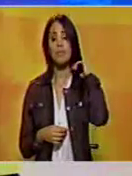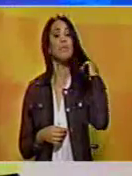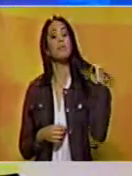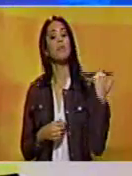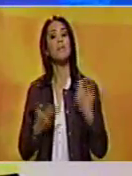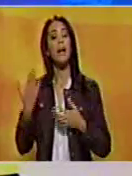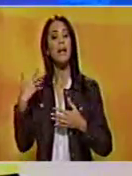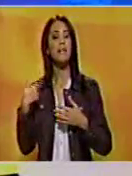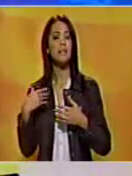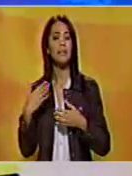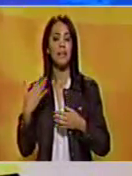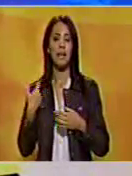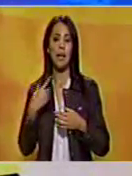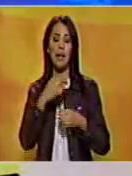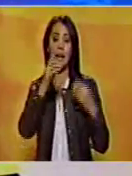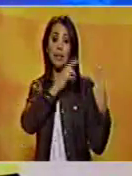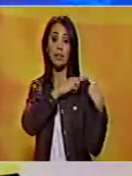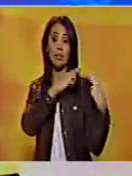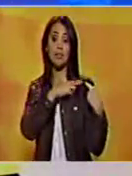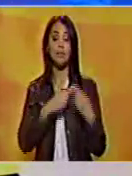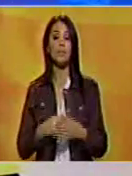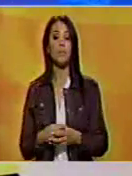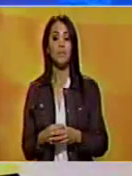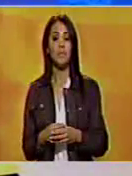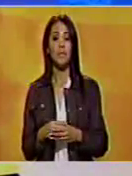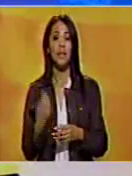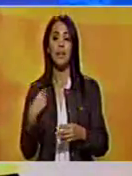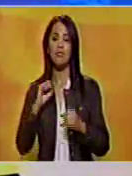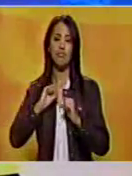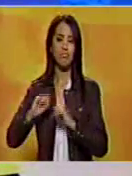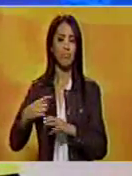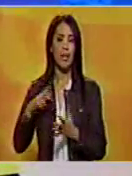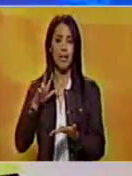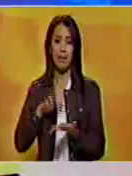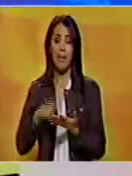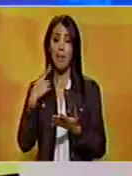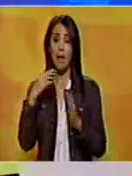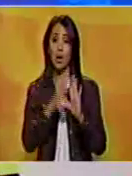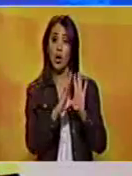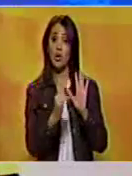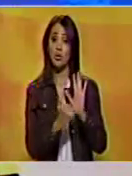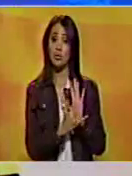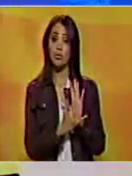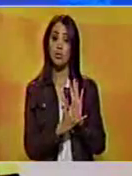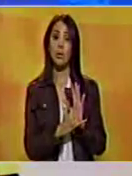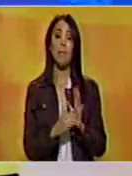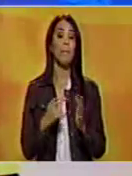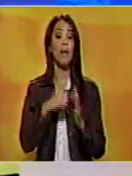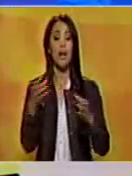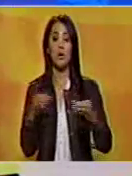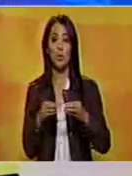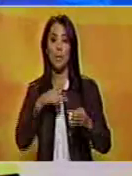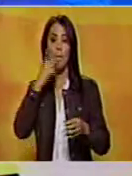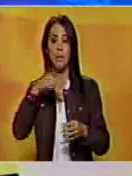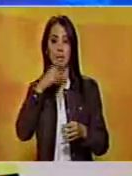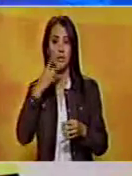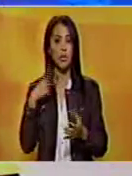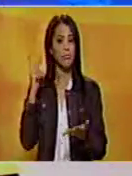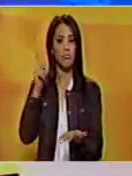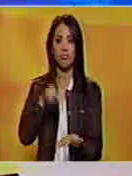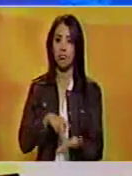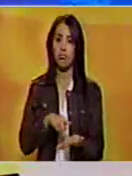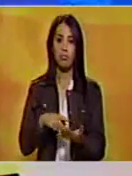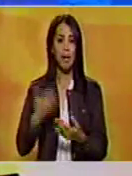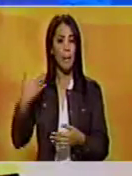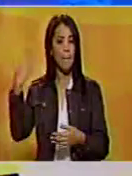El ex rector del Consejo Nacional Electoral, Vicente Díaz, rechazó el decreto constituyente para la validación de los partidos políticos que no participaron